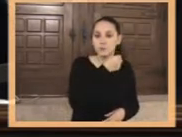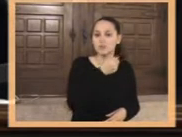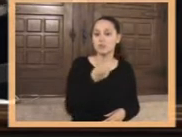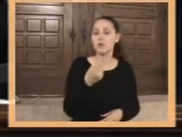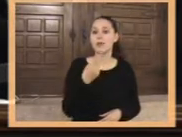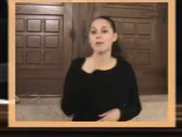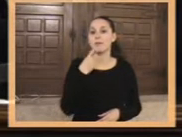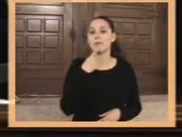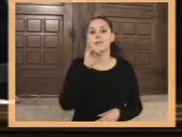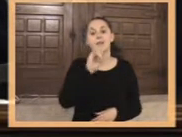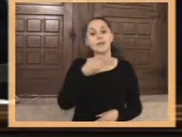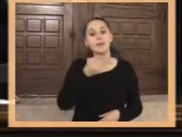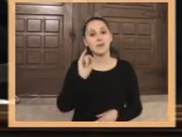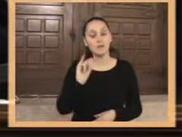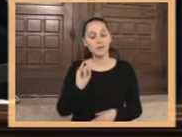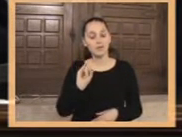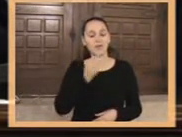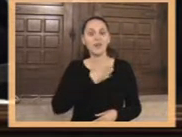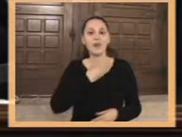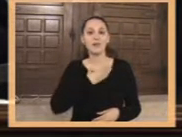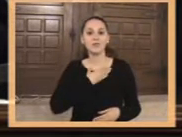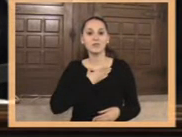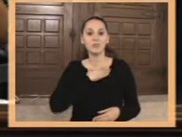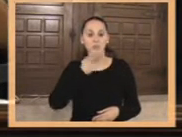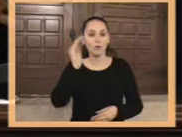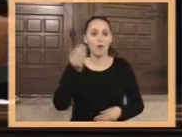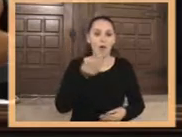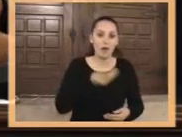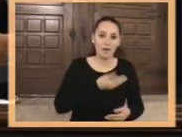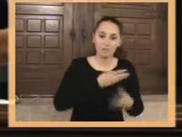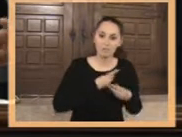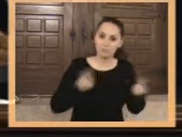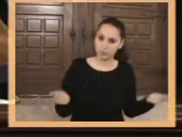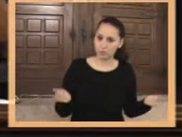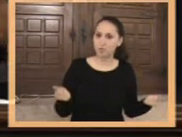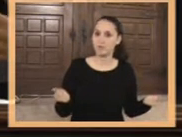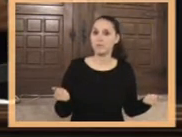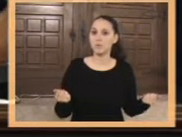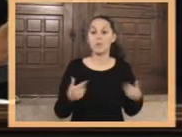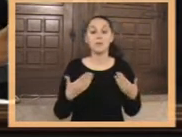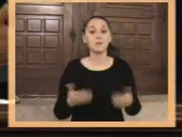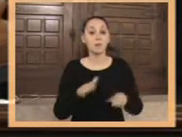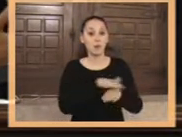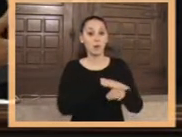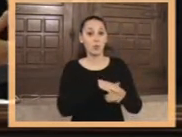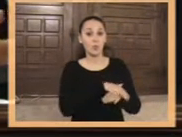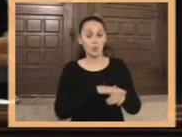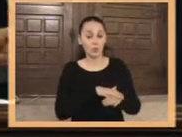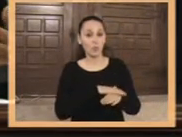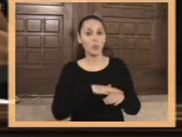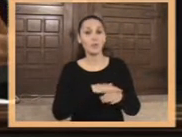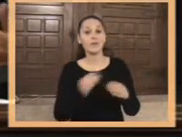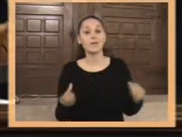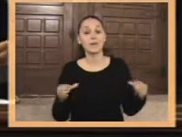ayuntamientos. Por lo tanto, no somos nosotros los que generamos el debate. Es el Gobierno de la Junta que, habida cuenta de una situación